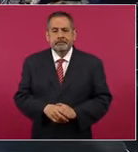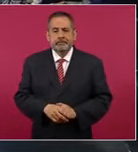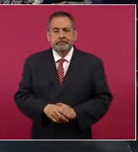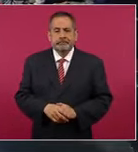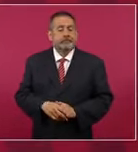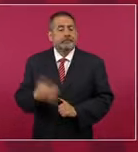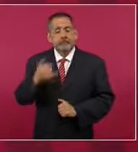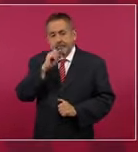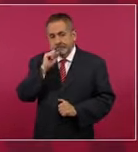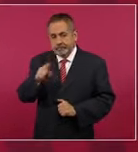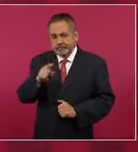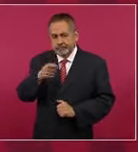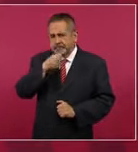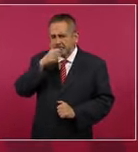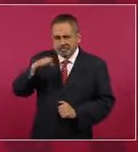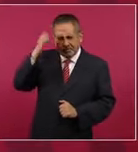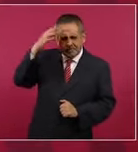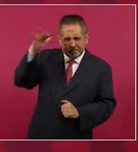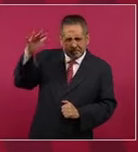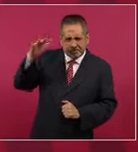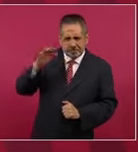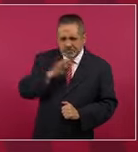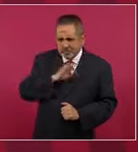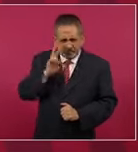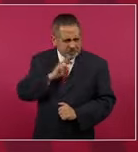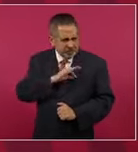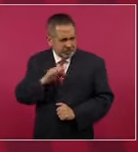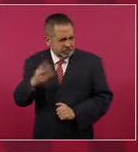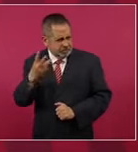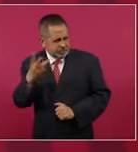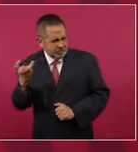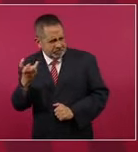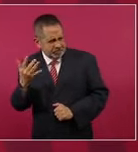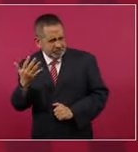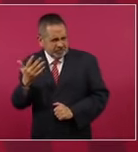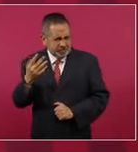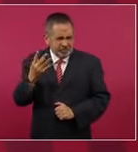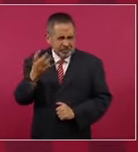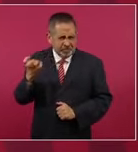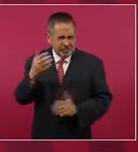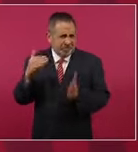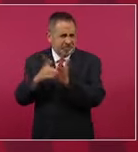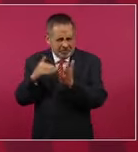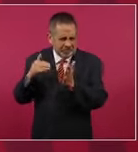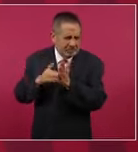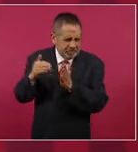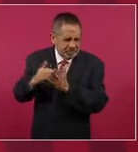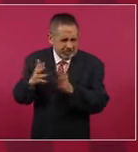Y los adultos mayores deben de ser como 350, 400 mil millones.